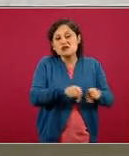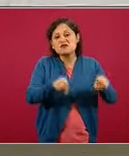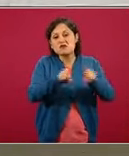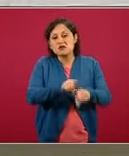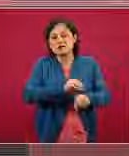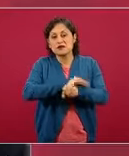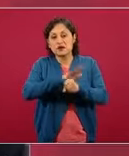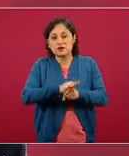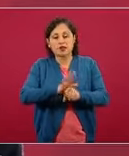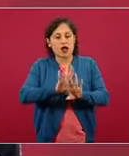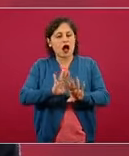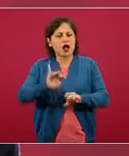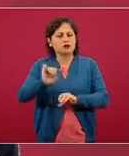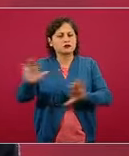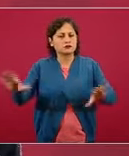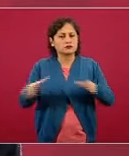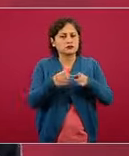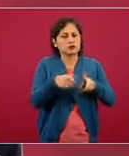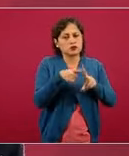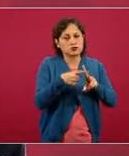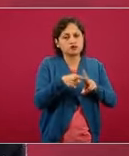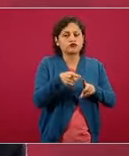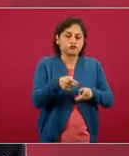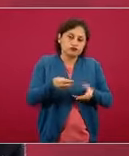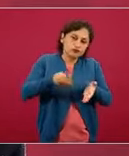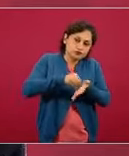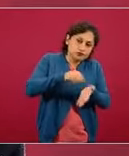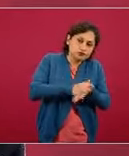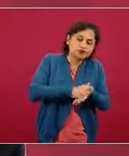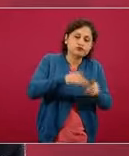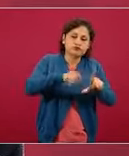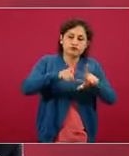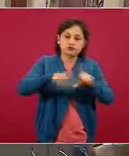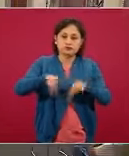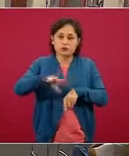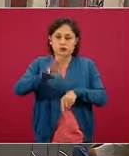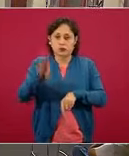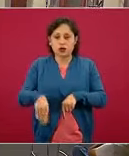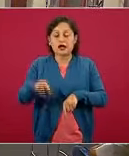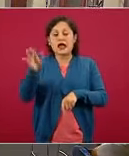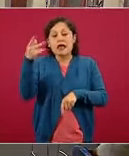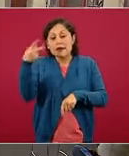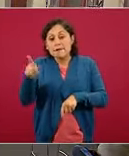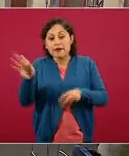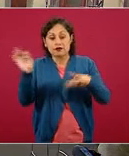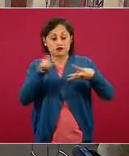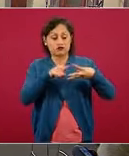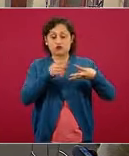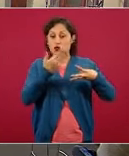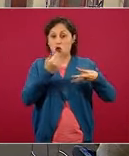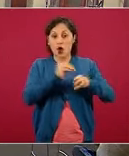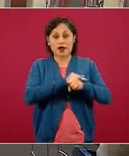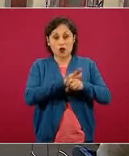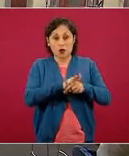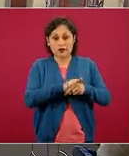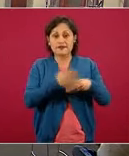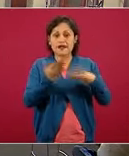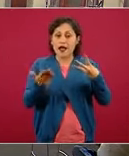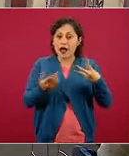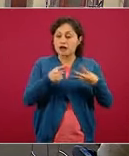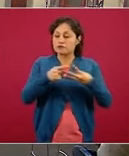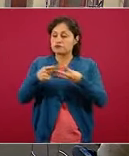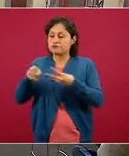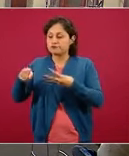directa. Cuando no se tiene este diagnóstico de entrada en la causa básica es cuando entonces esta persona pasa a una